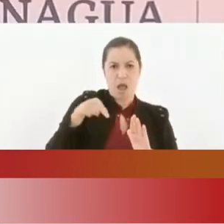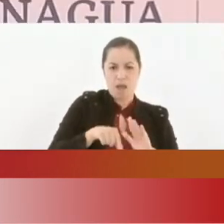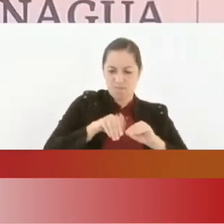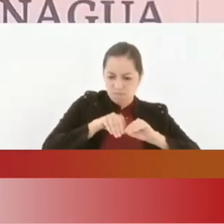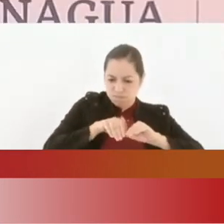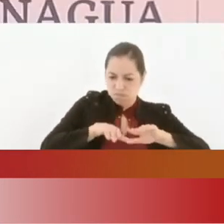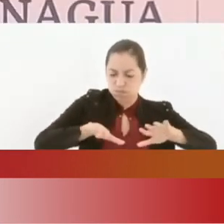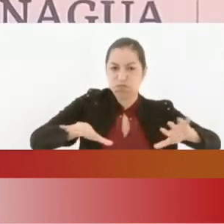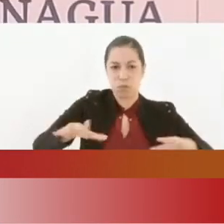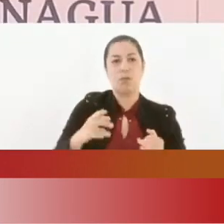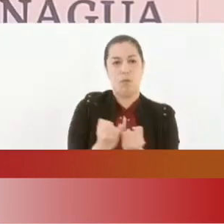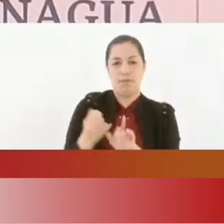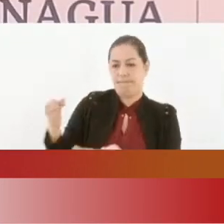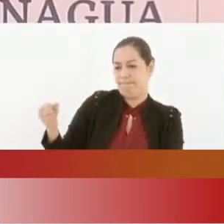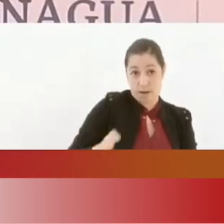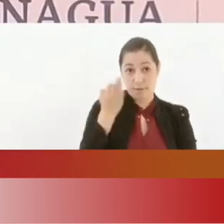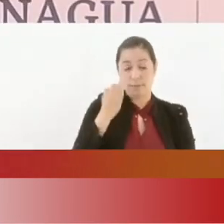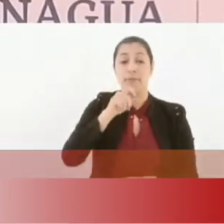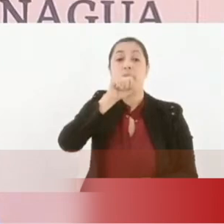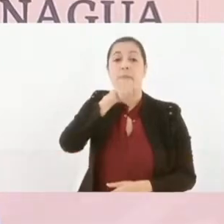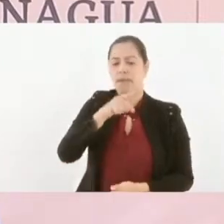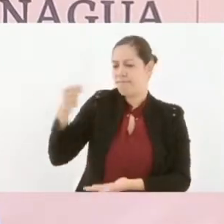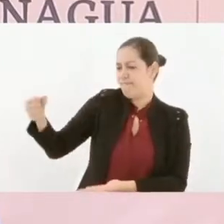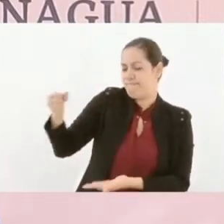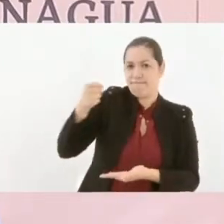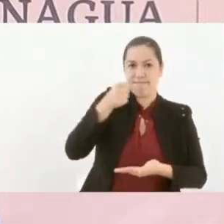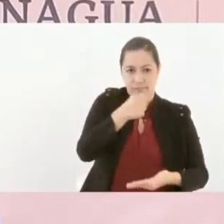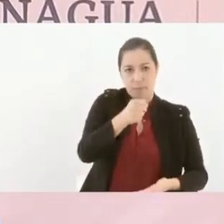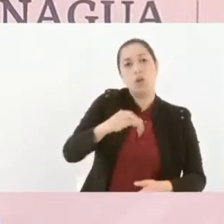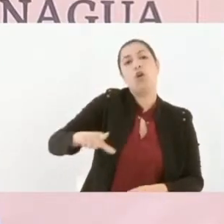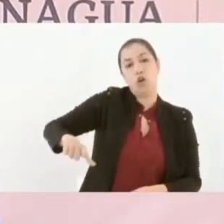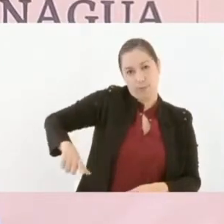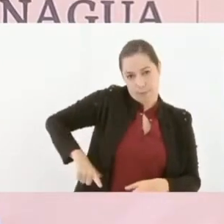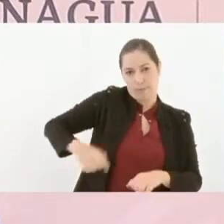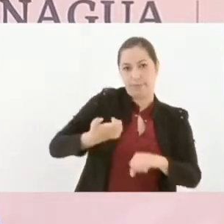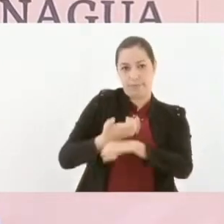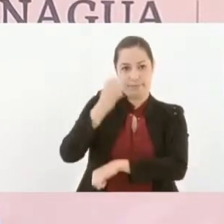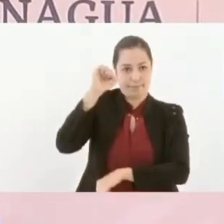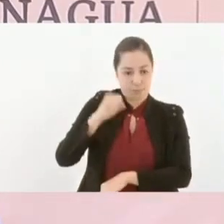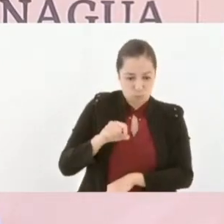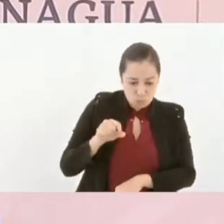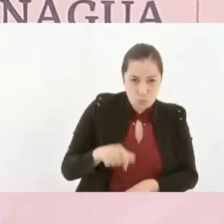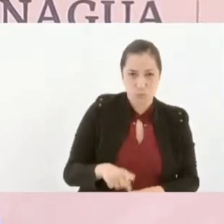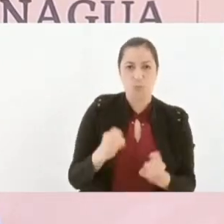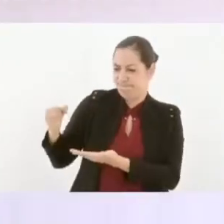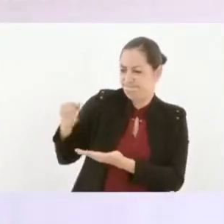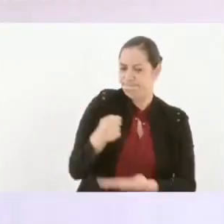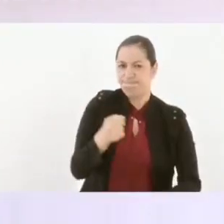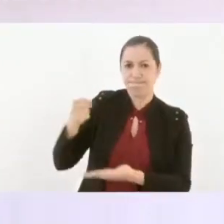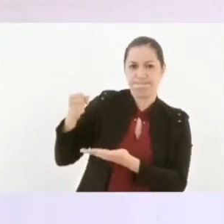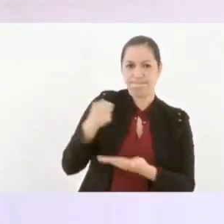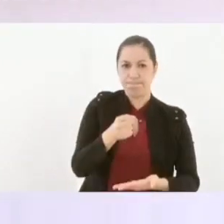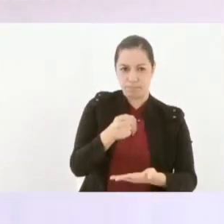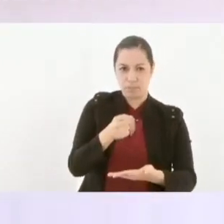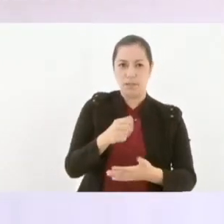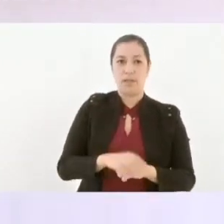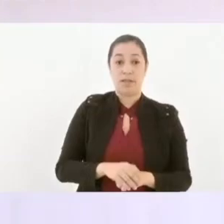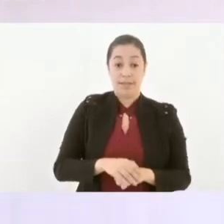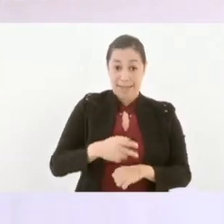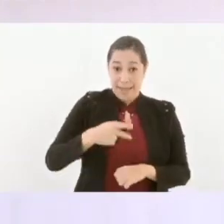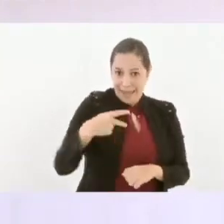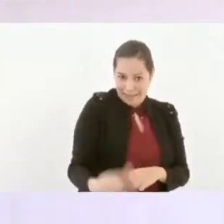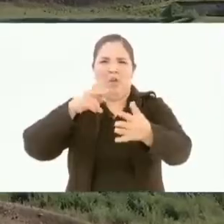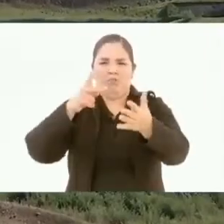inversión federal como con inversión del gobierno del estado. Volvemos a lo mismo. Este